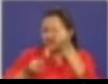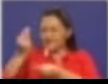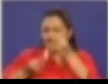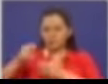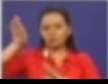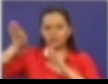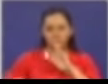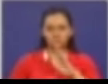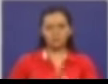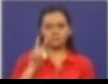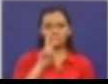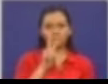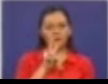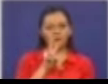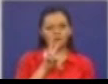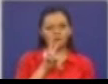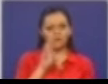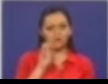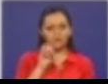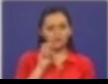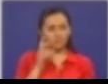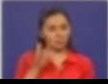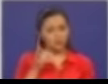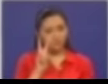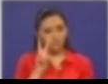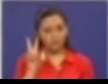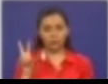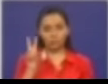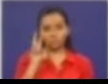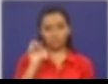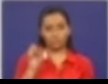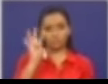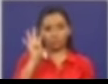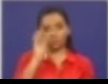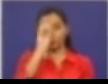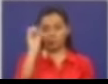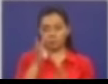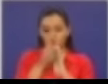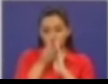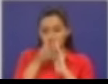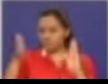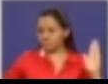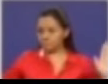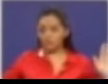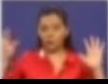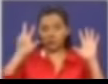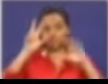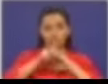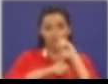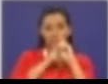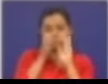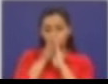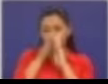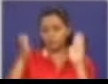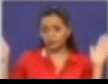subiendo paulatinamente, pero el promedio durante la Revolución Ciudadana de deuda PIB ha sido